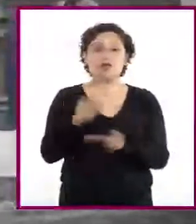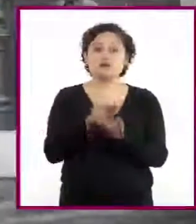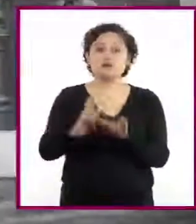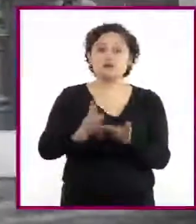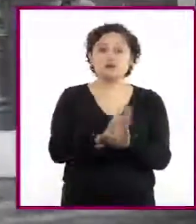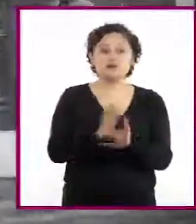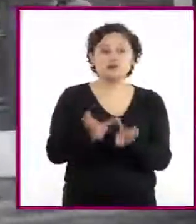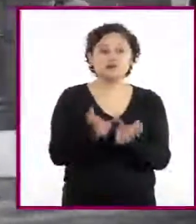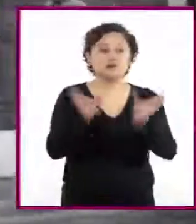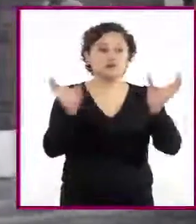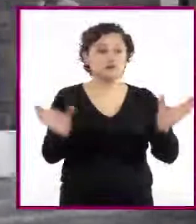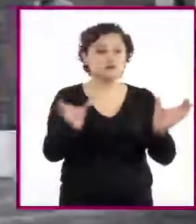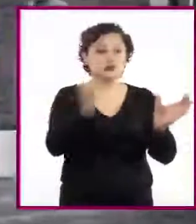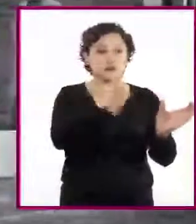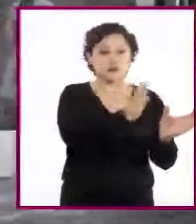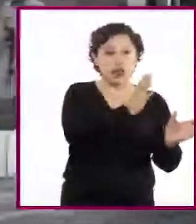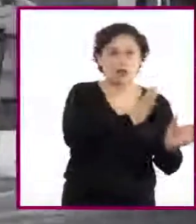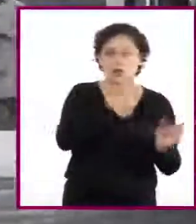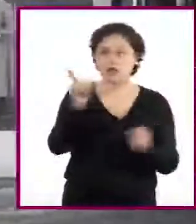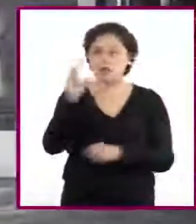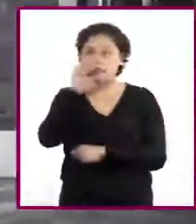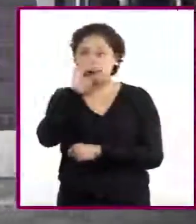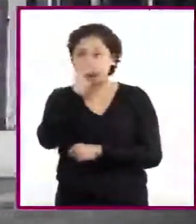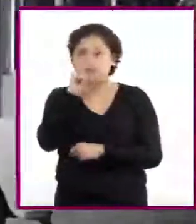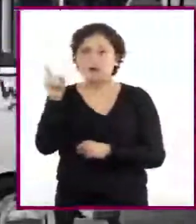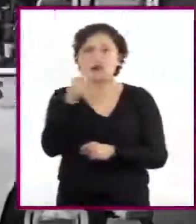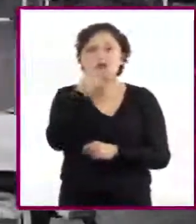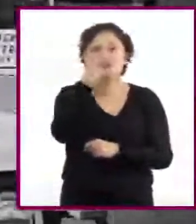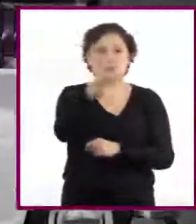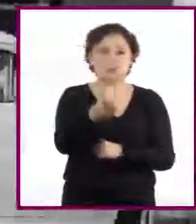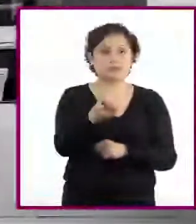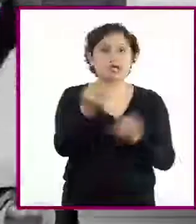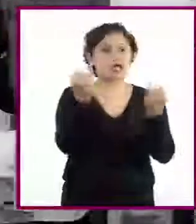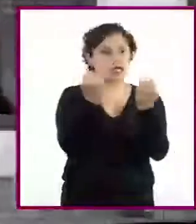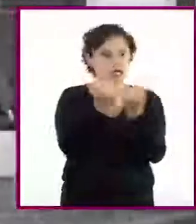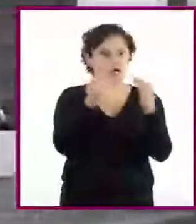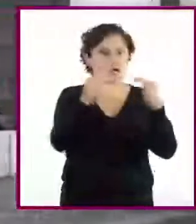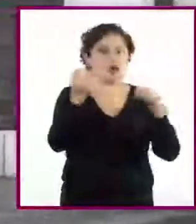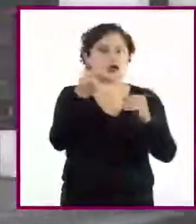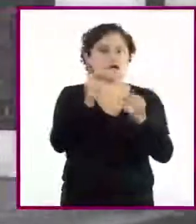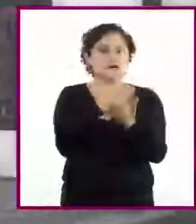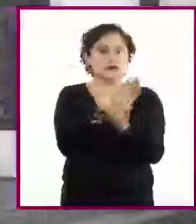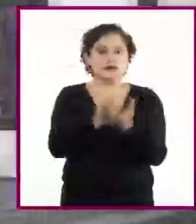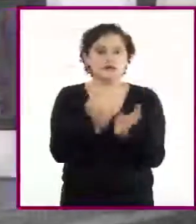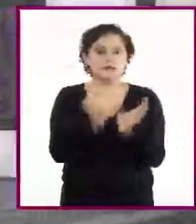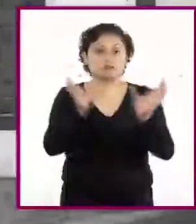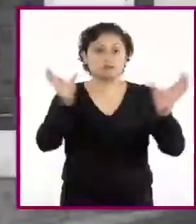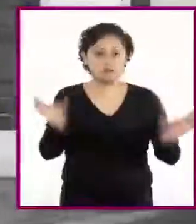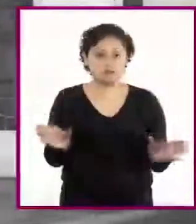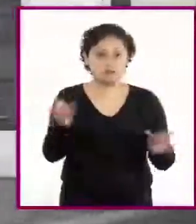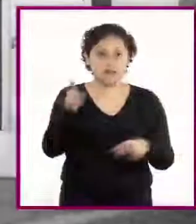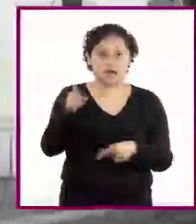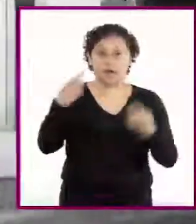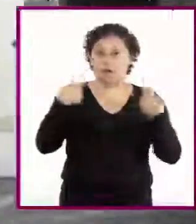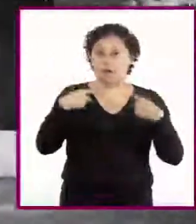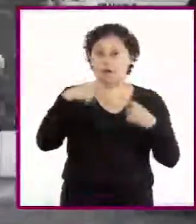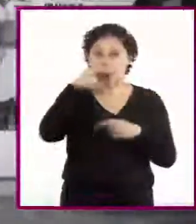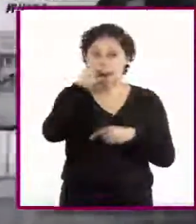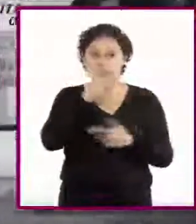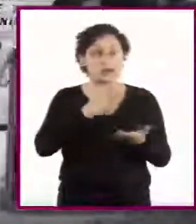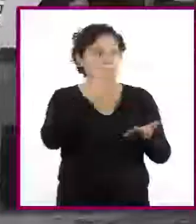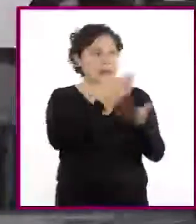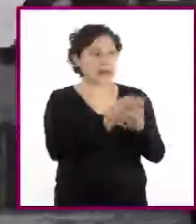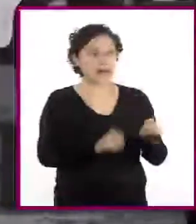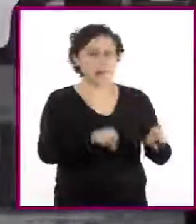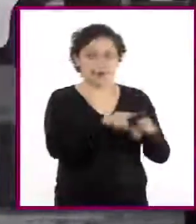lema separados pero iguales. De acuerdo con estas leyes, los negros no podían acudir a los mismos restaurantes que los blancos,